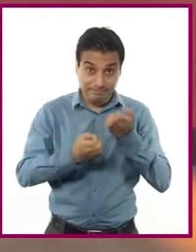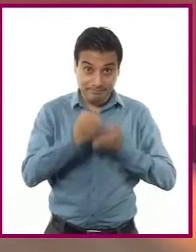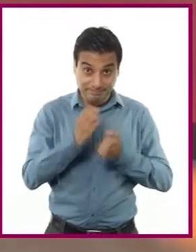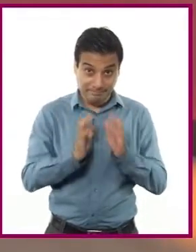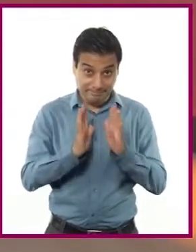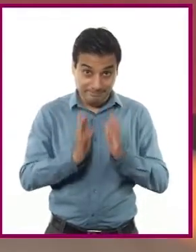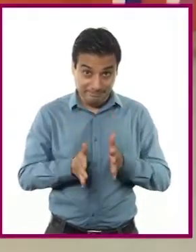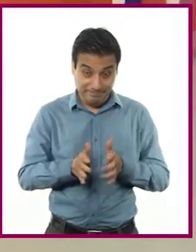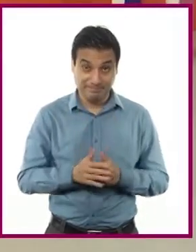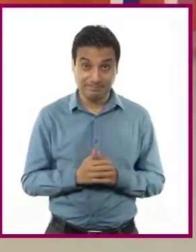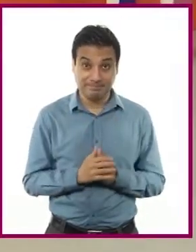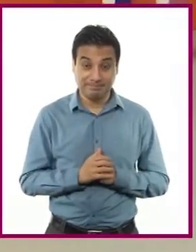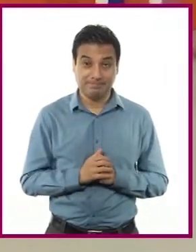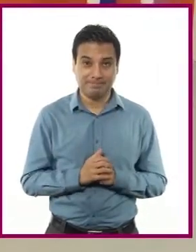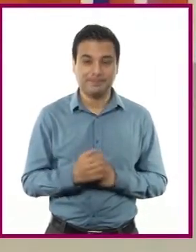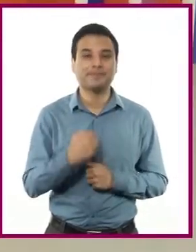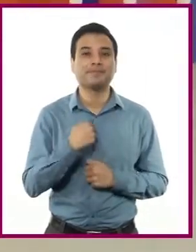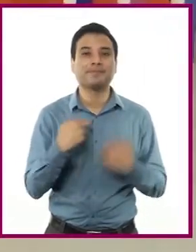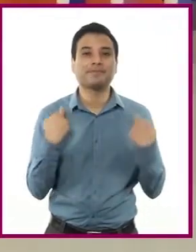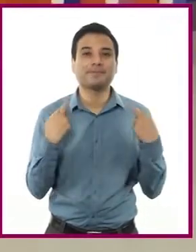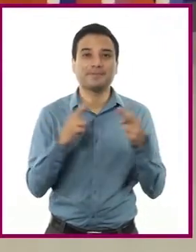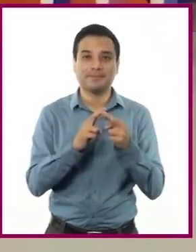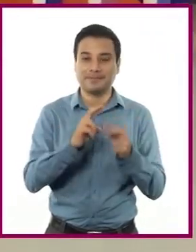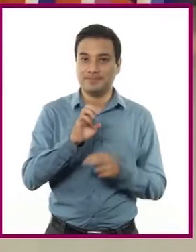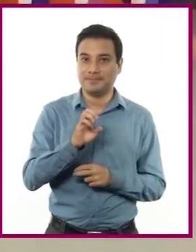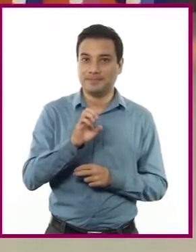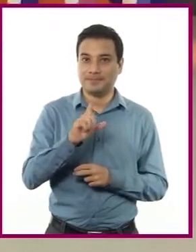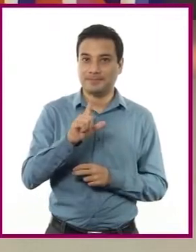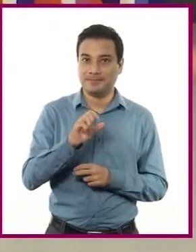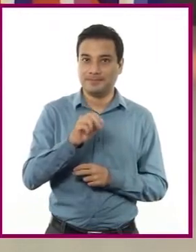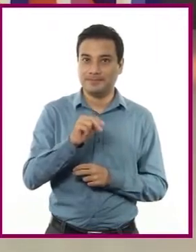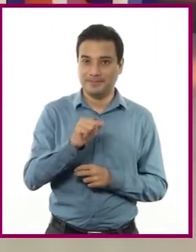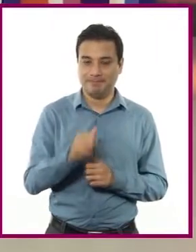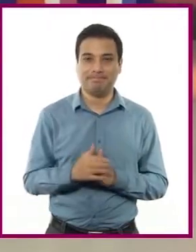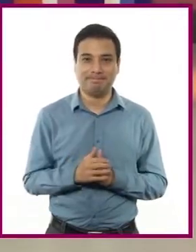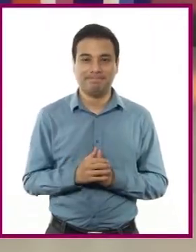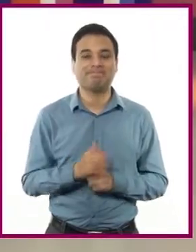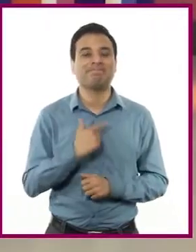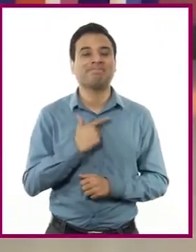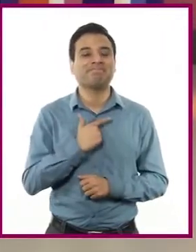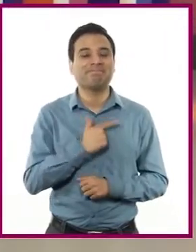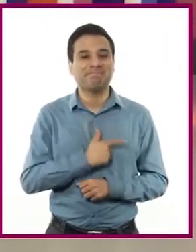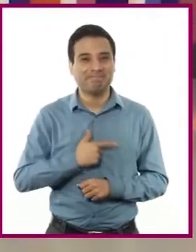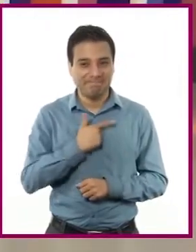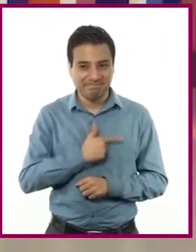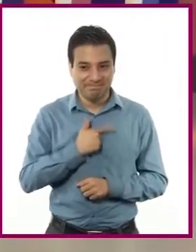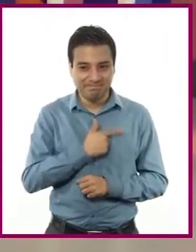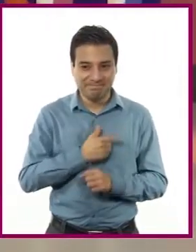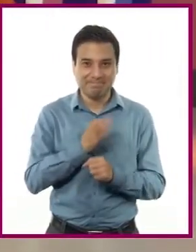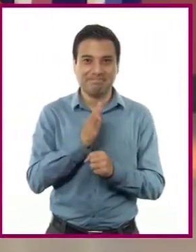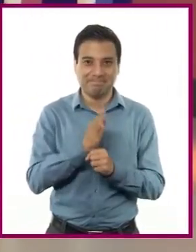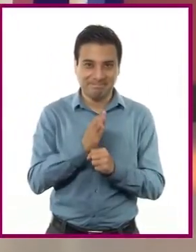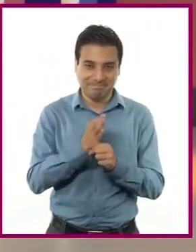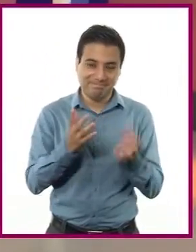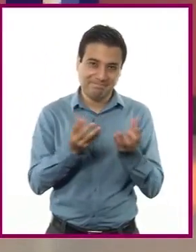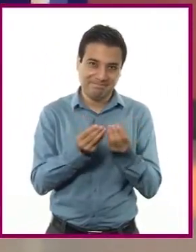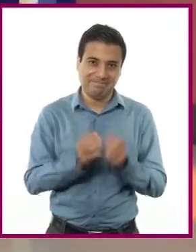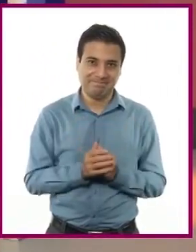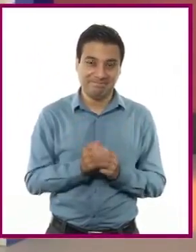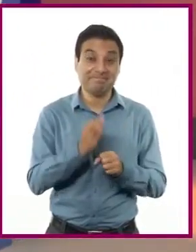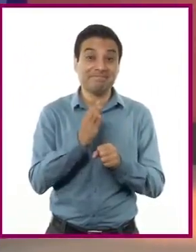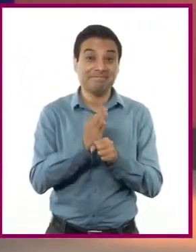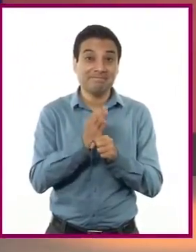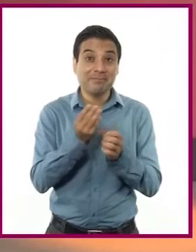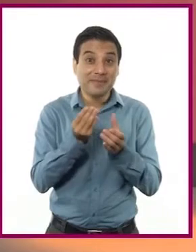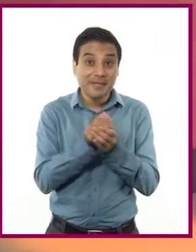ejercicio? Soy la profesora Elena González y efectivamente es un gusto encontrarnos por aquí en una sesión